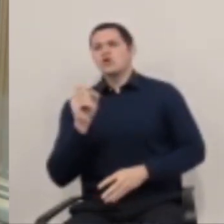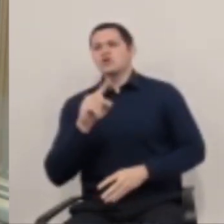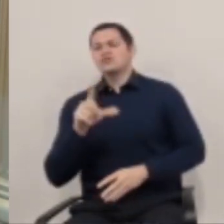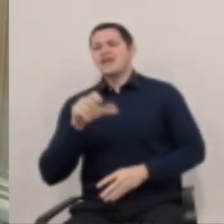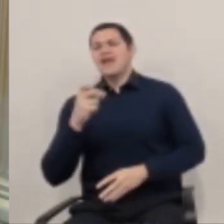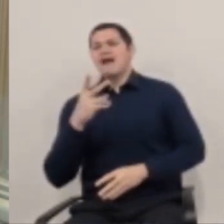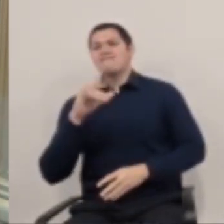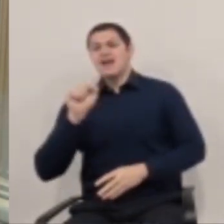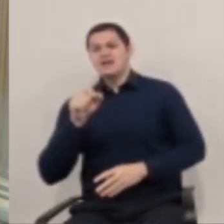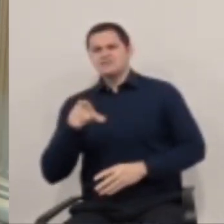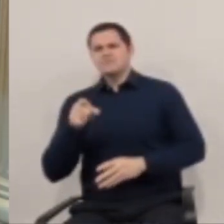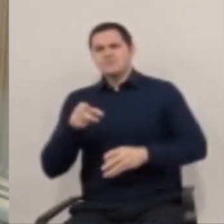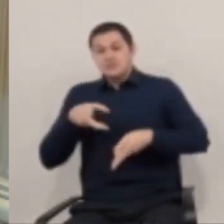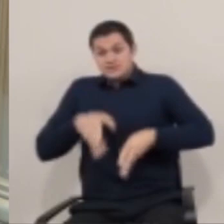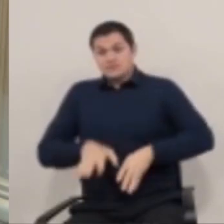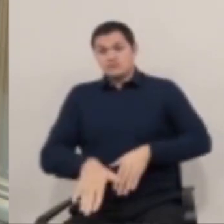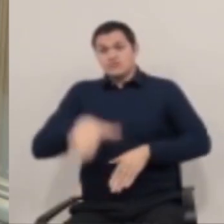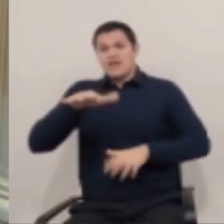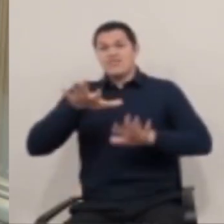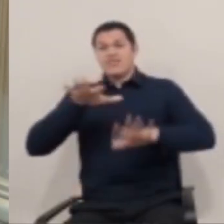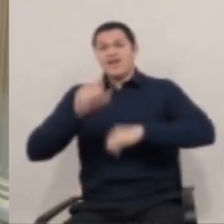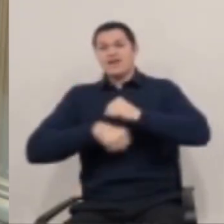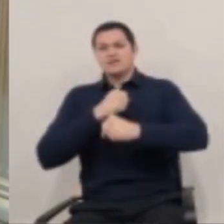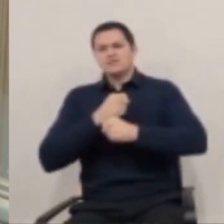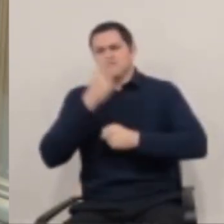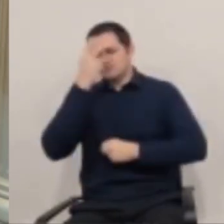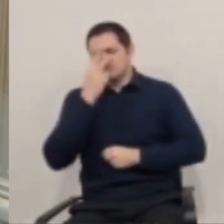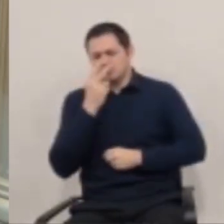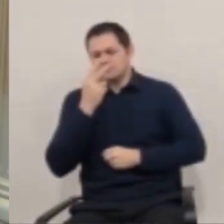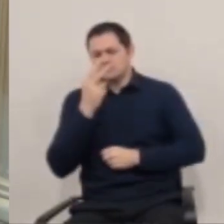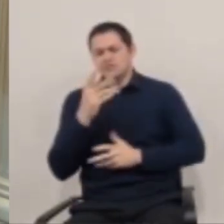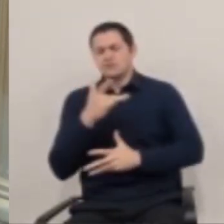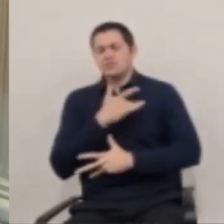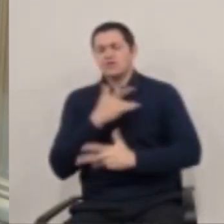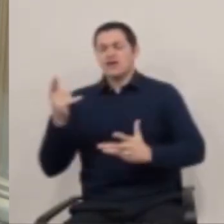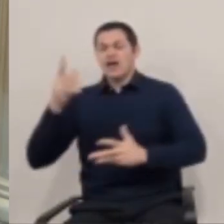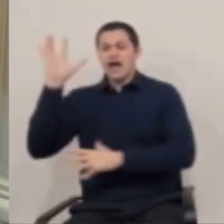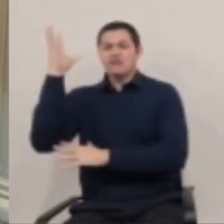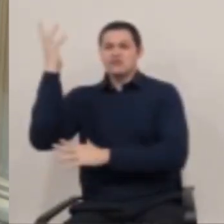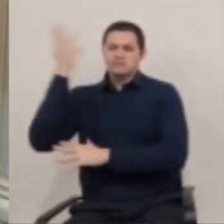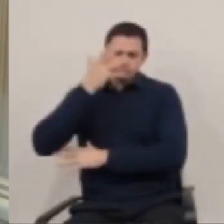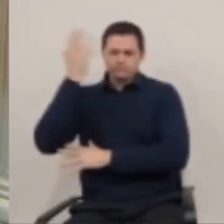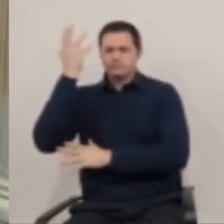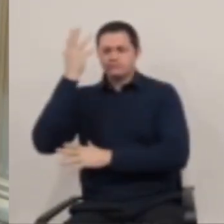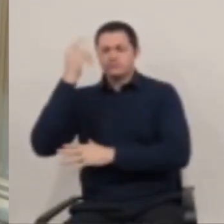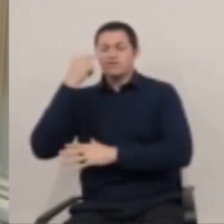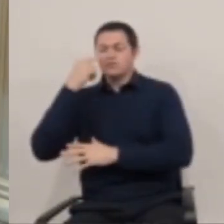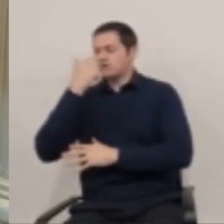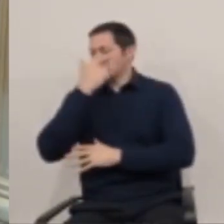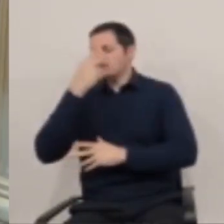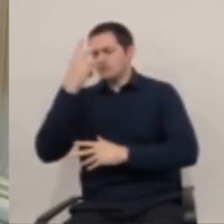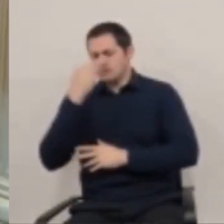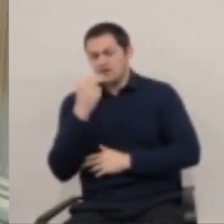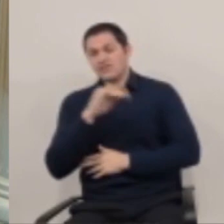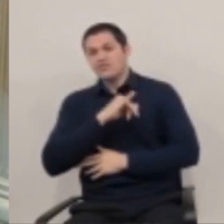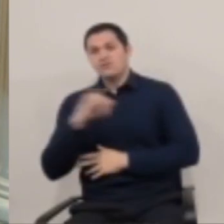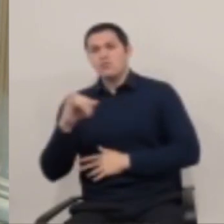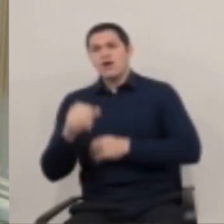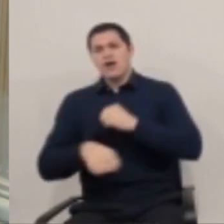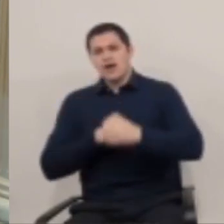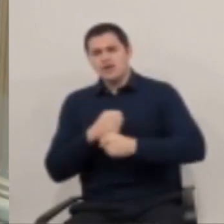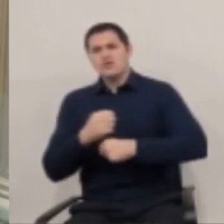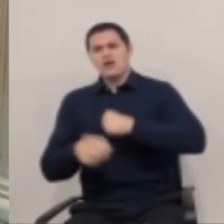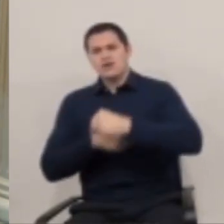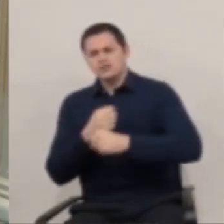Eugen pierde la visión de un ojo a raíz de un traumatismo ocular producido por el impacto de la rama de un árbol. Un año después, mientras juega con un martillo y un curioso